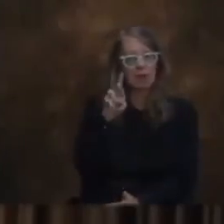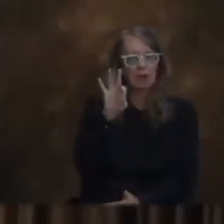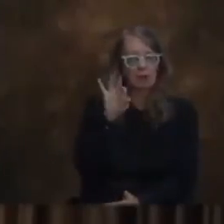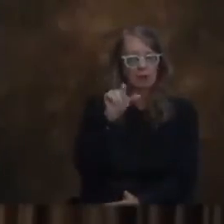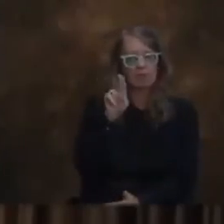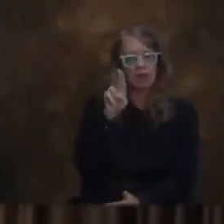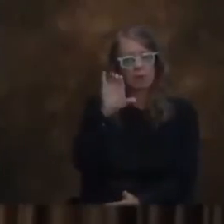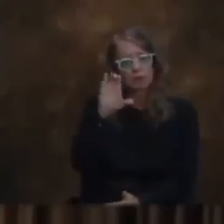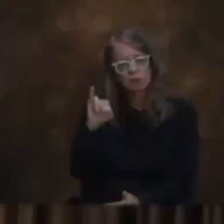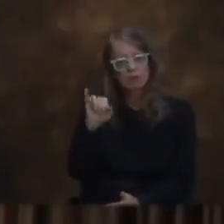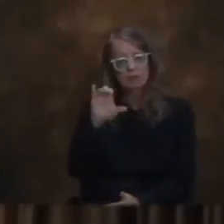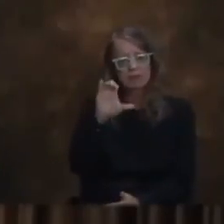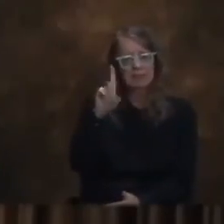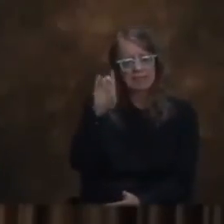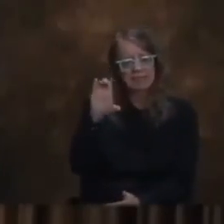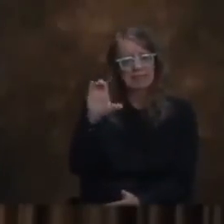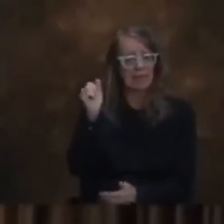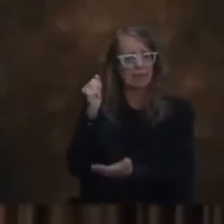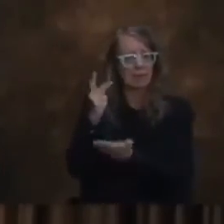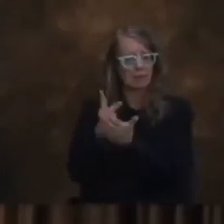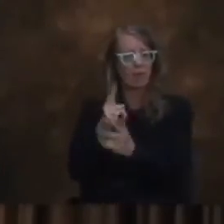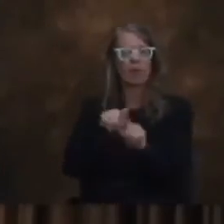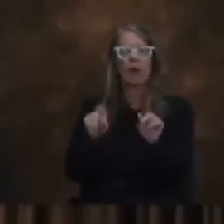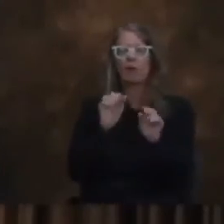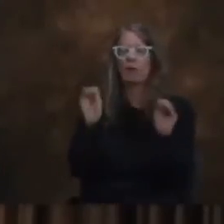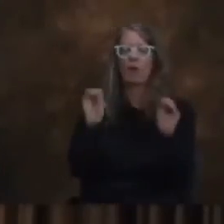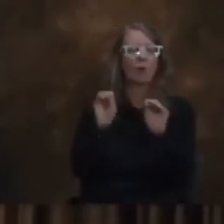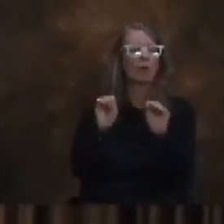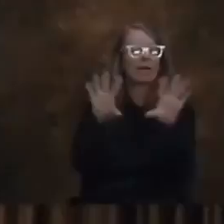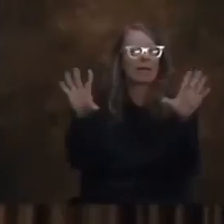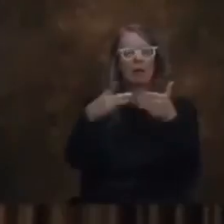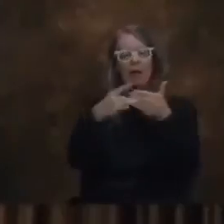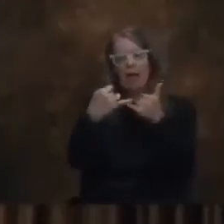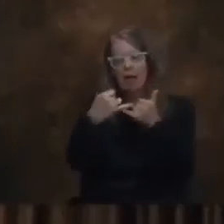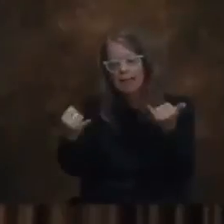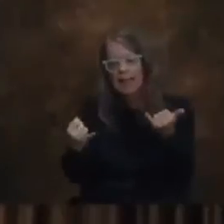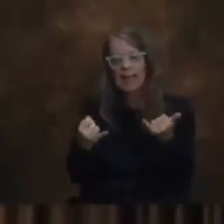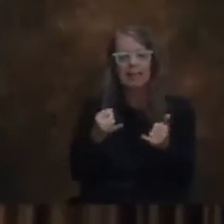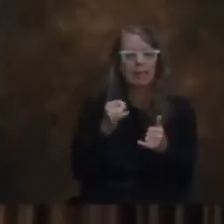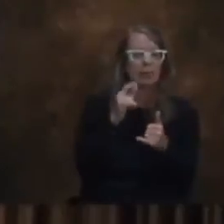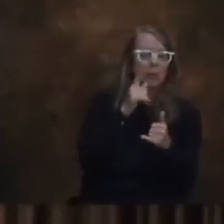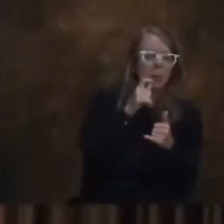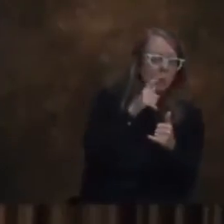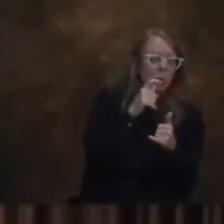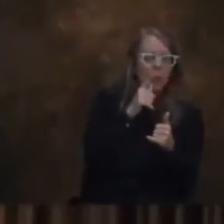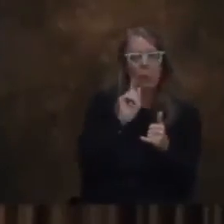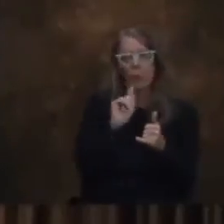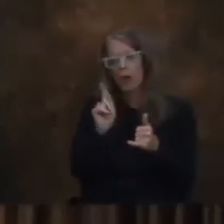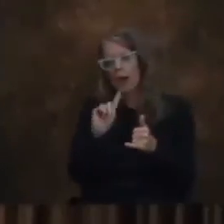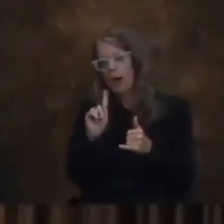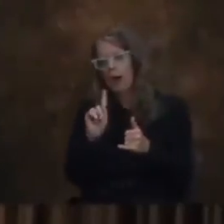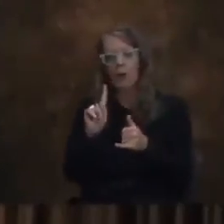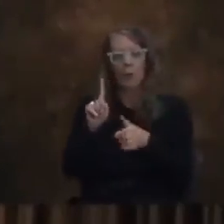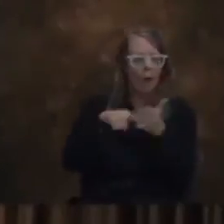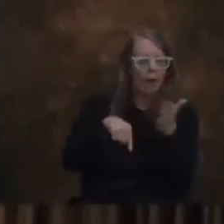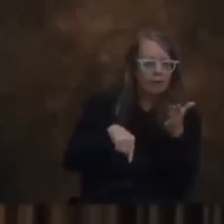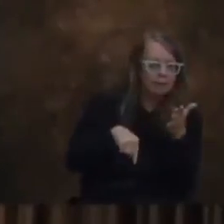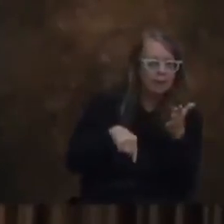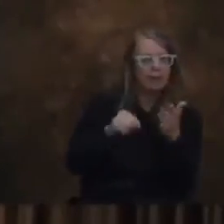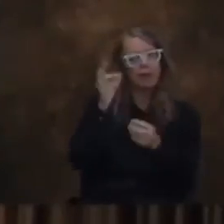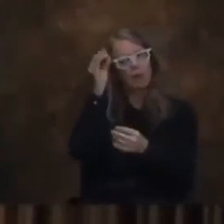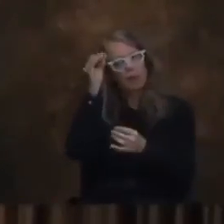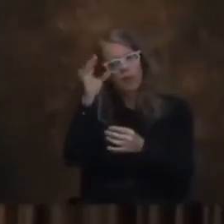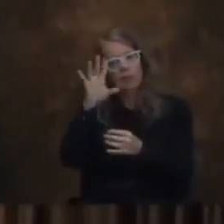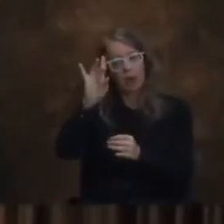impulsando esta idea pero no tenemos información definitiva ahorita las directrices es que